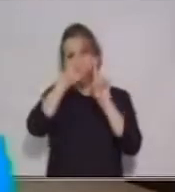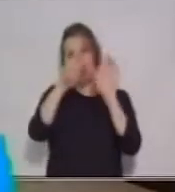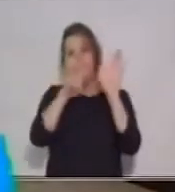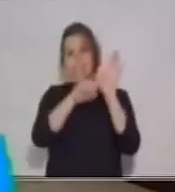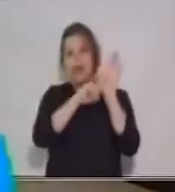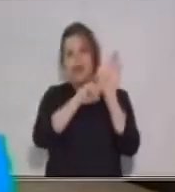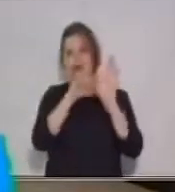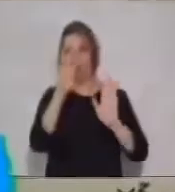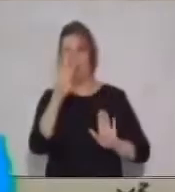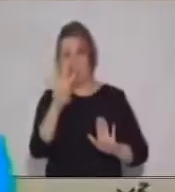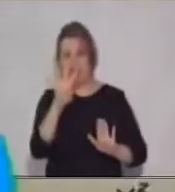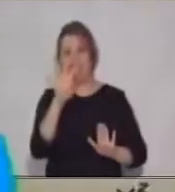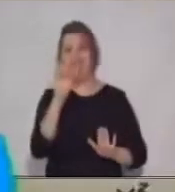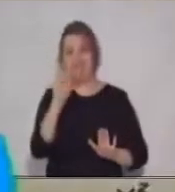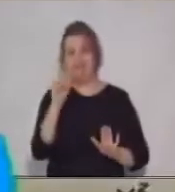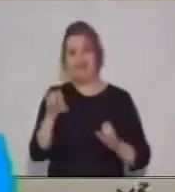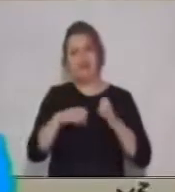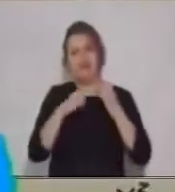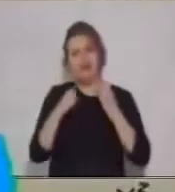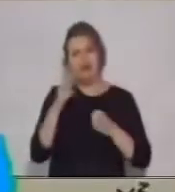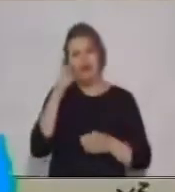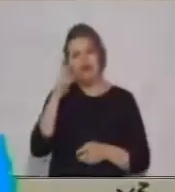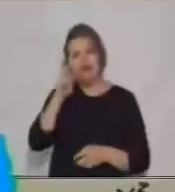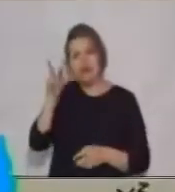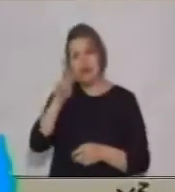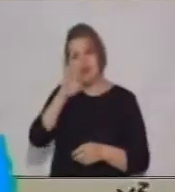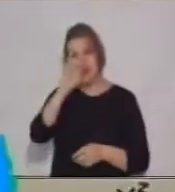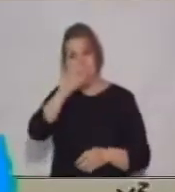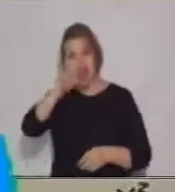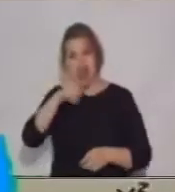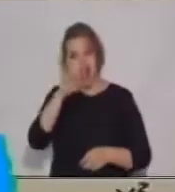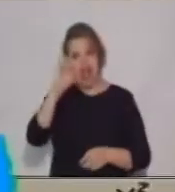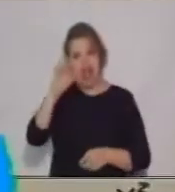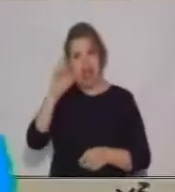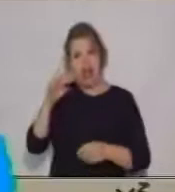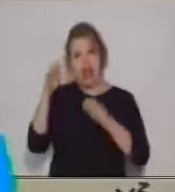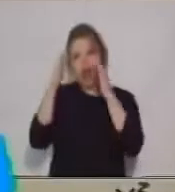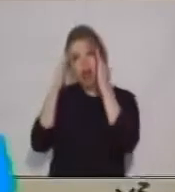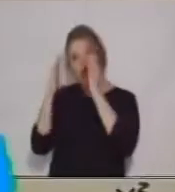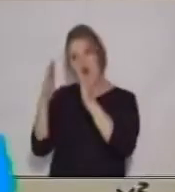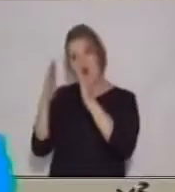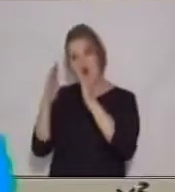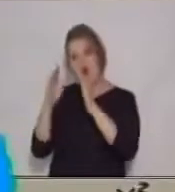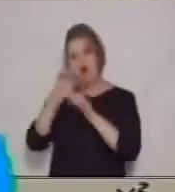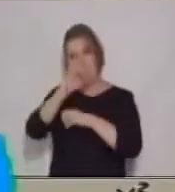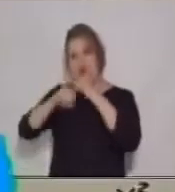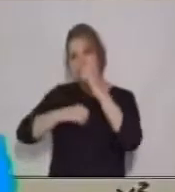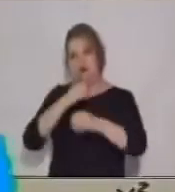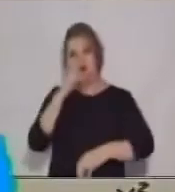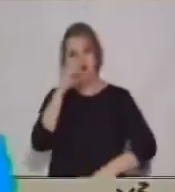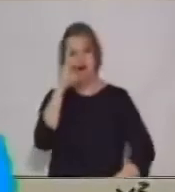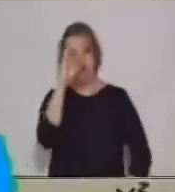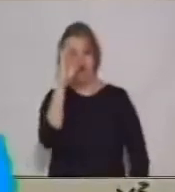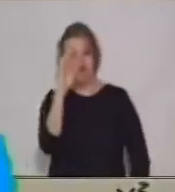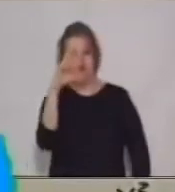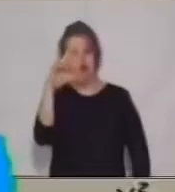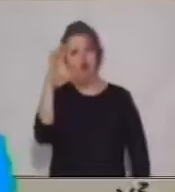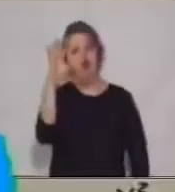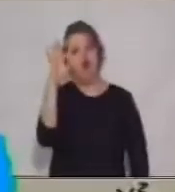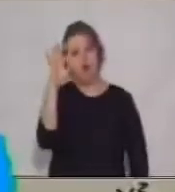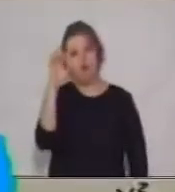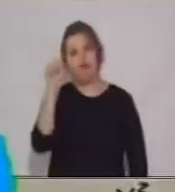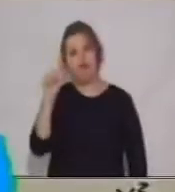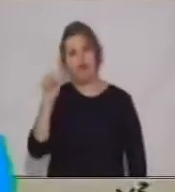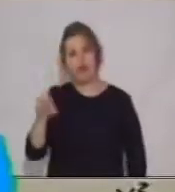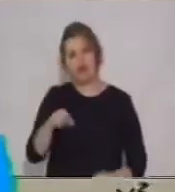nuestro eje, nuestro segmento focal, nuestra cuerda focal. Pero en los valores